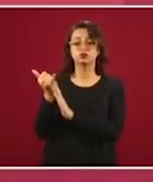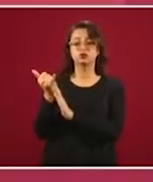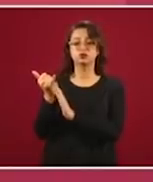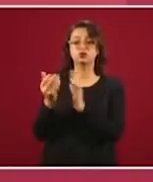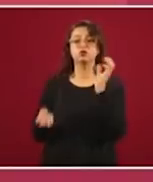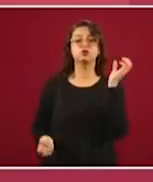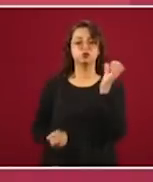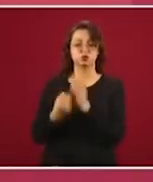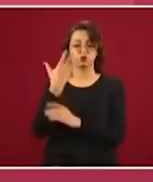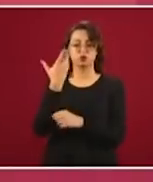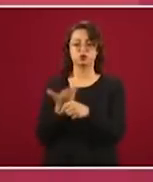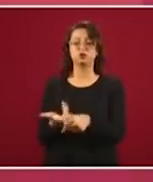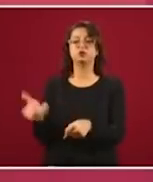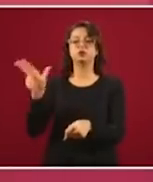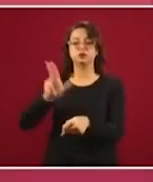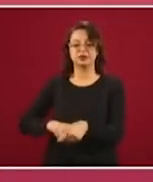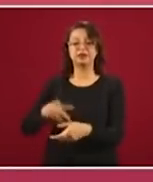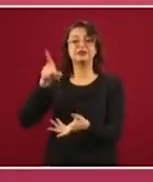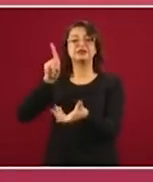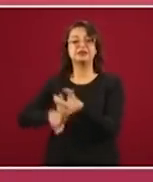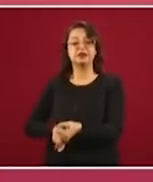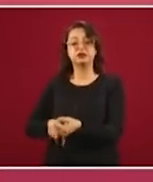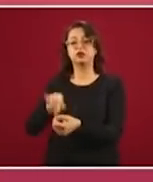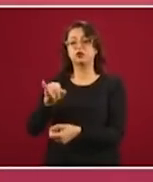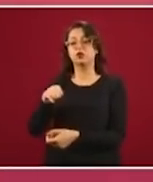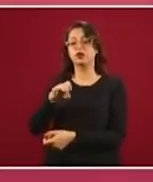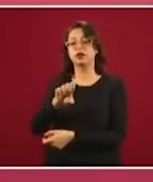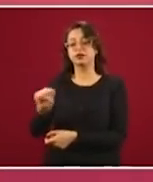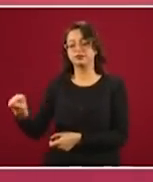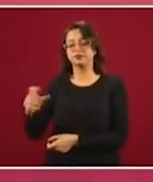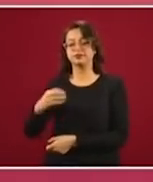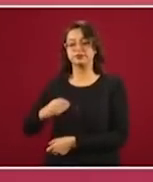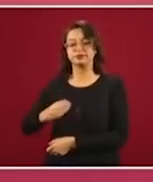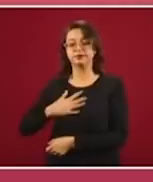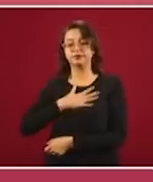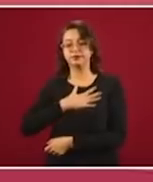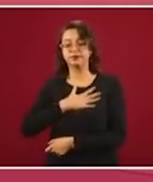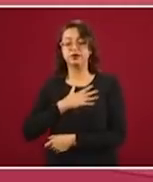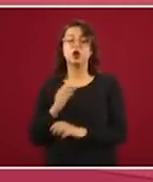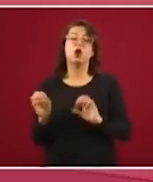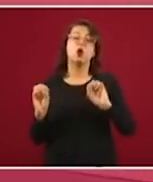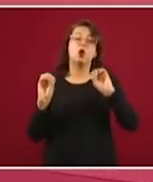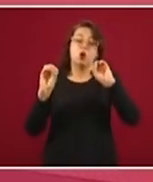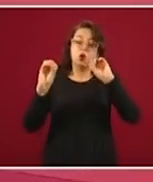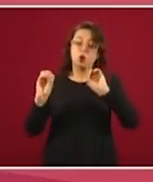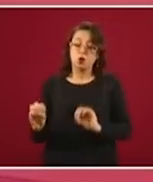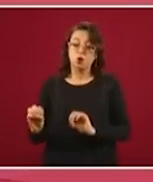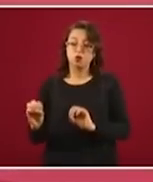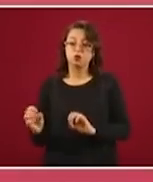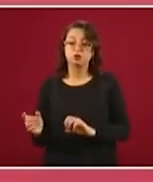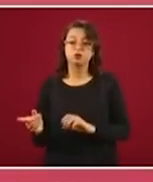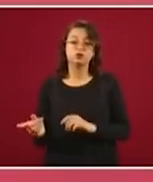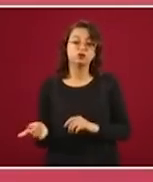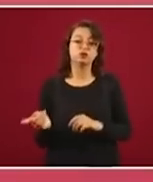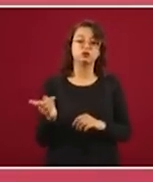algunos hospitales para el IMSS Bienestar o en los casos en donde haya construcciones